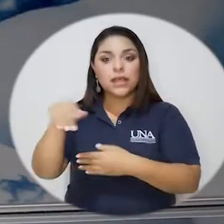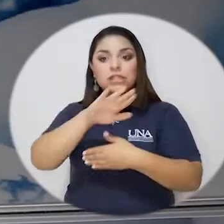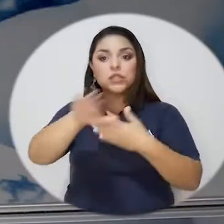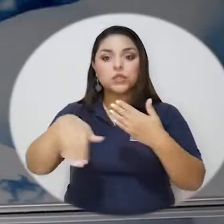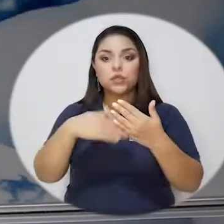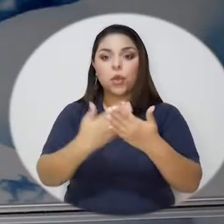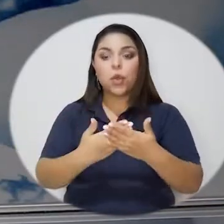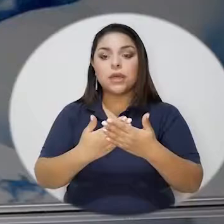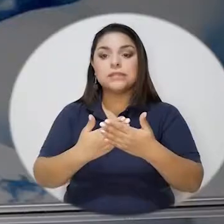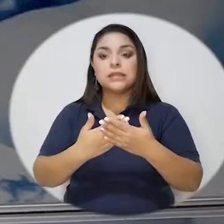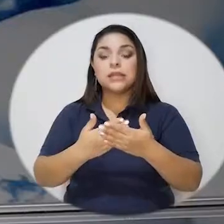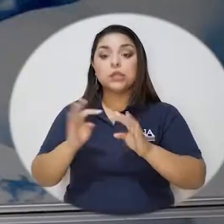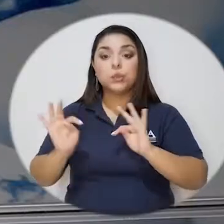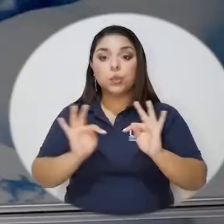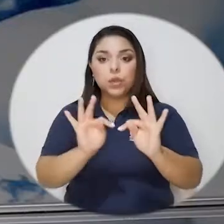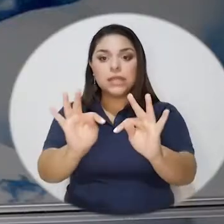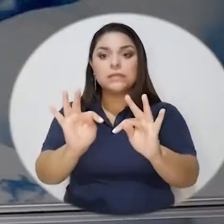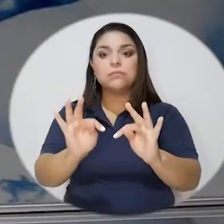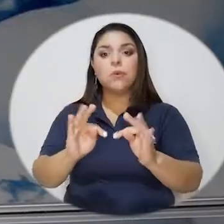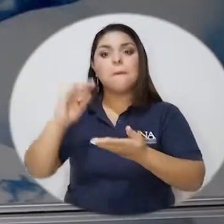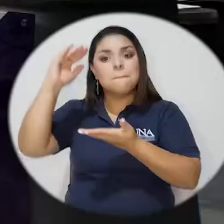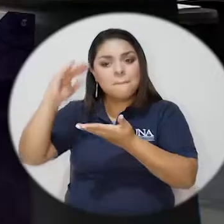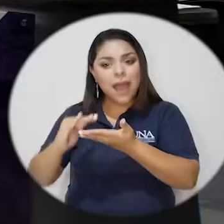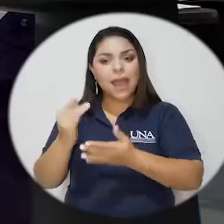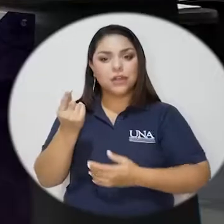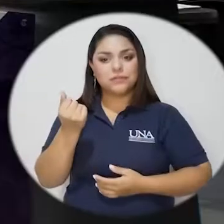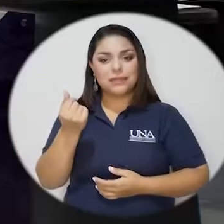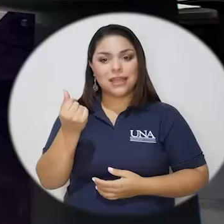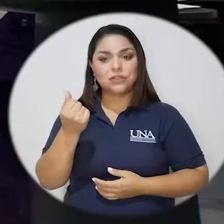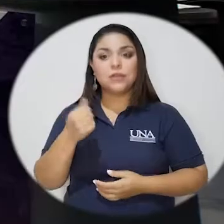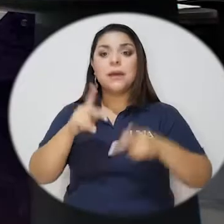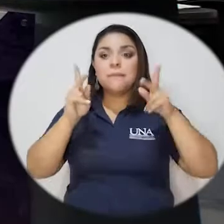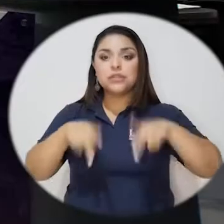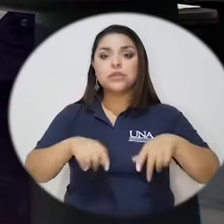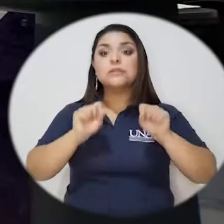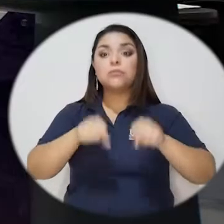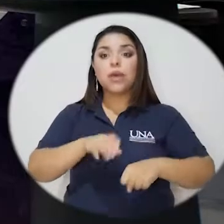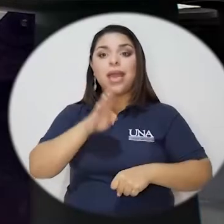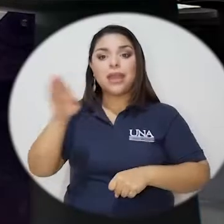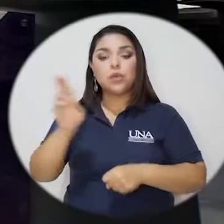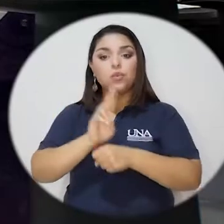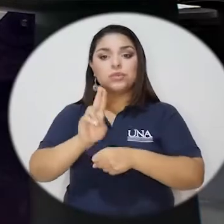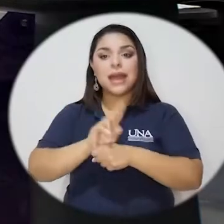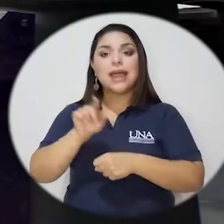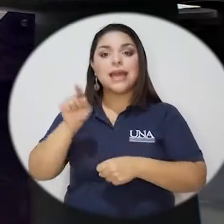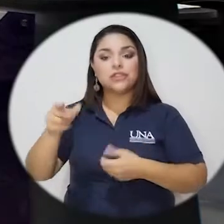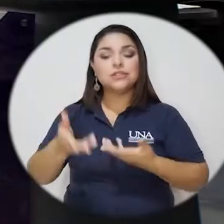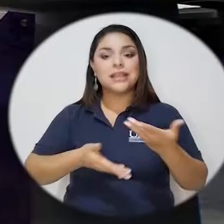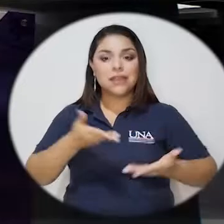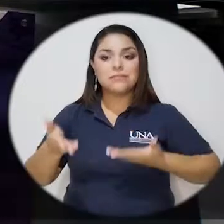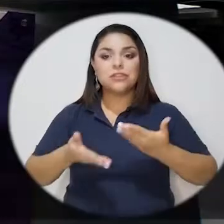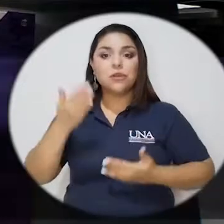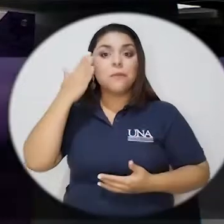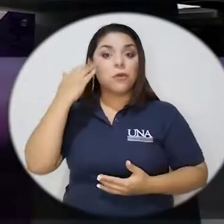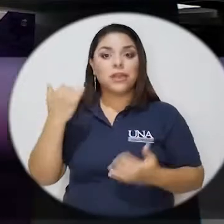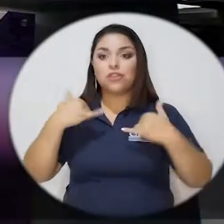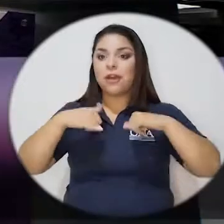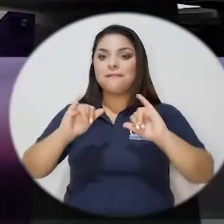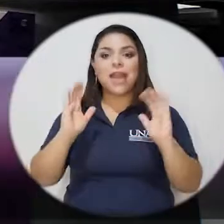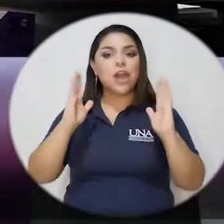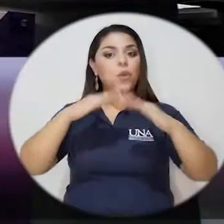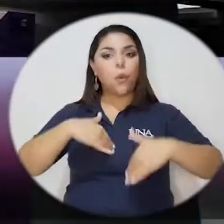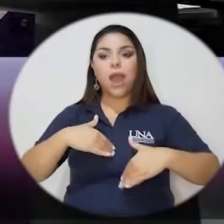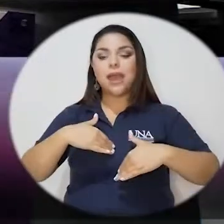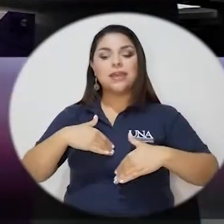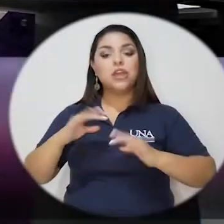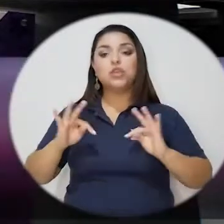instancia a todos el sector turismo para que baje los precios, para que las personas puedan utilizar esos servicios, porque todavía no hay